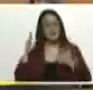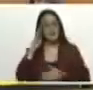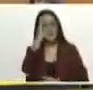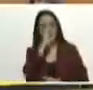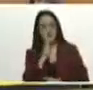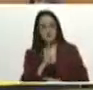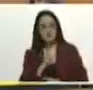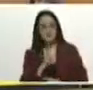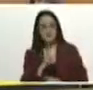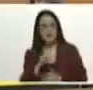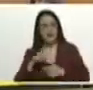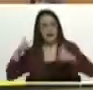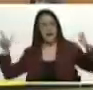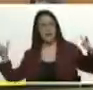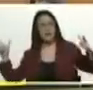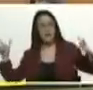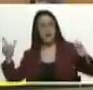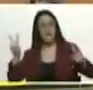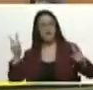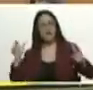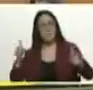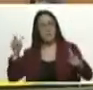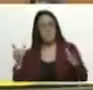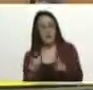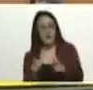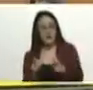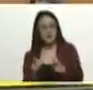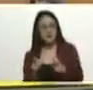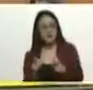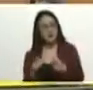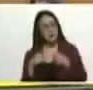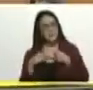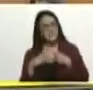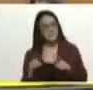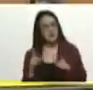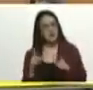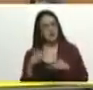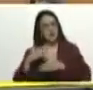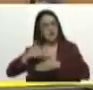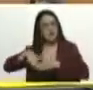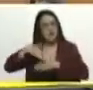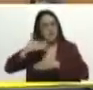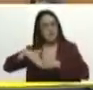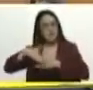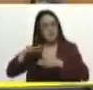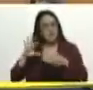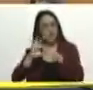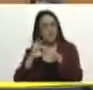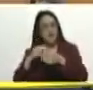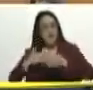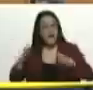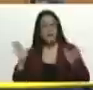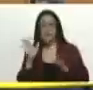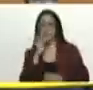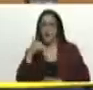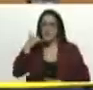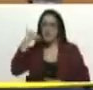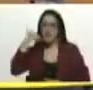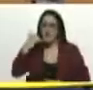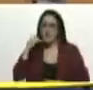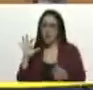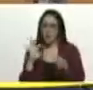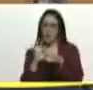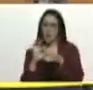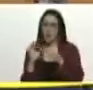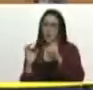más modesto, Venezuela, con una frontera tan extensa y que no tengan un teléfono para comunicarse